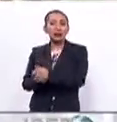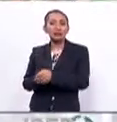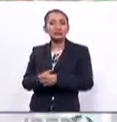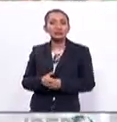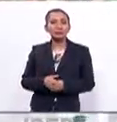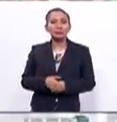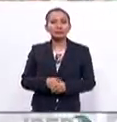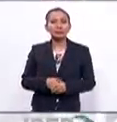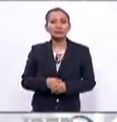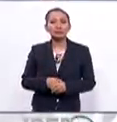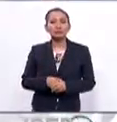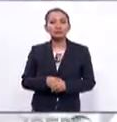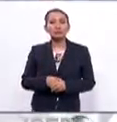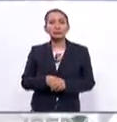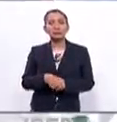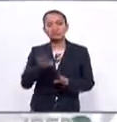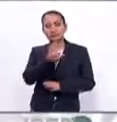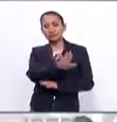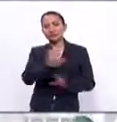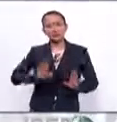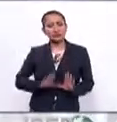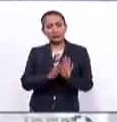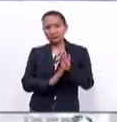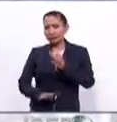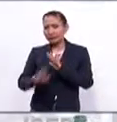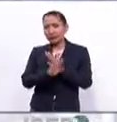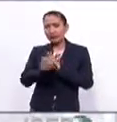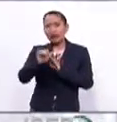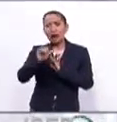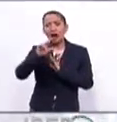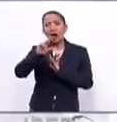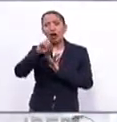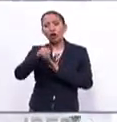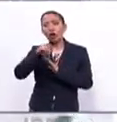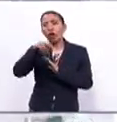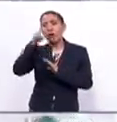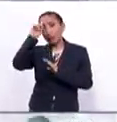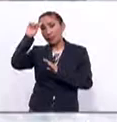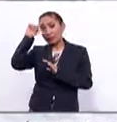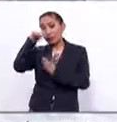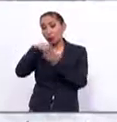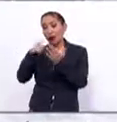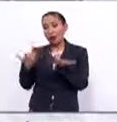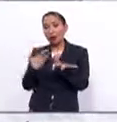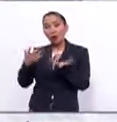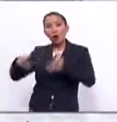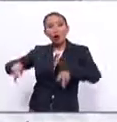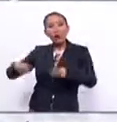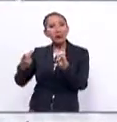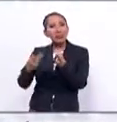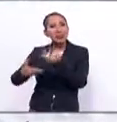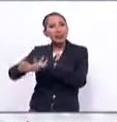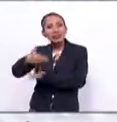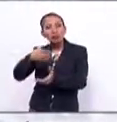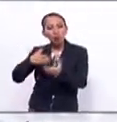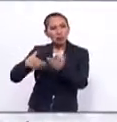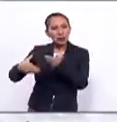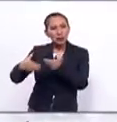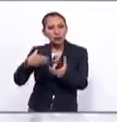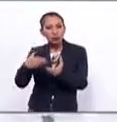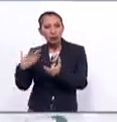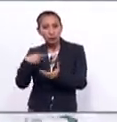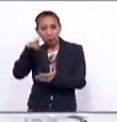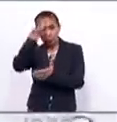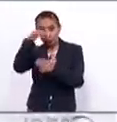la feria. Definitivamente el carácter esencial de Arco Madrid es también ser un espacio comercial, ¿no? Y digamos